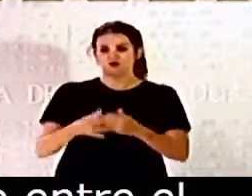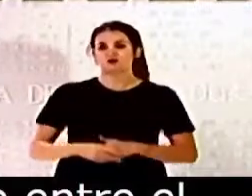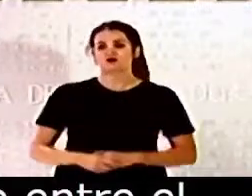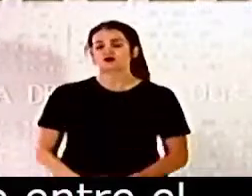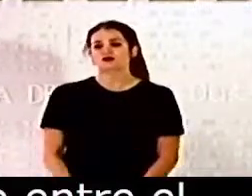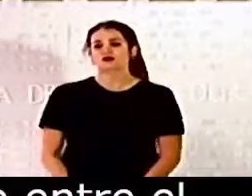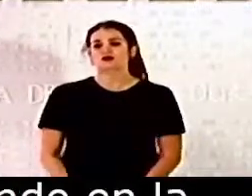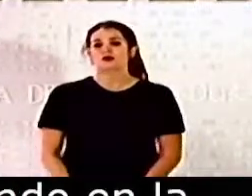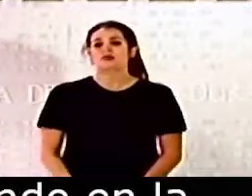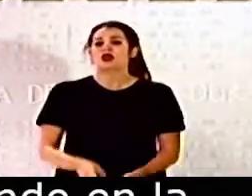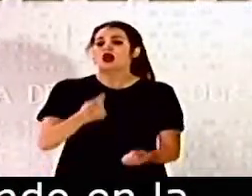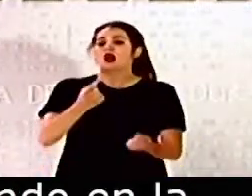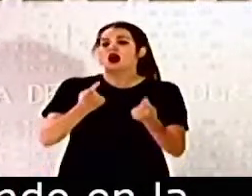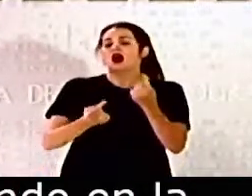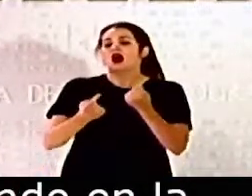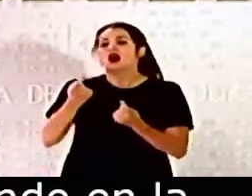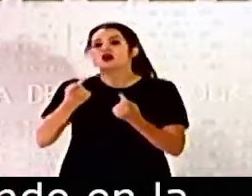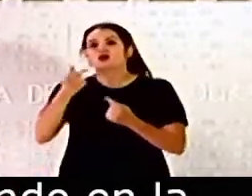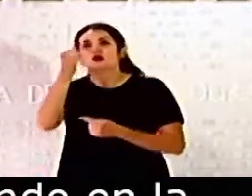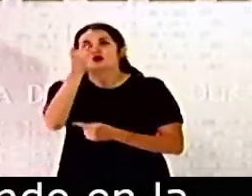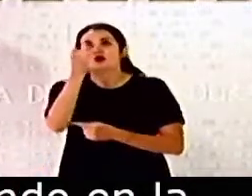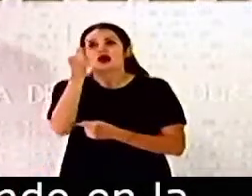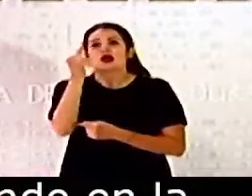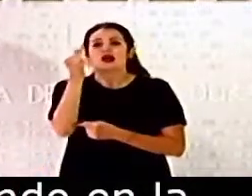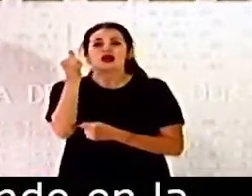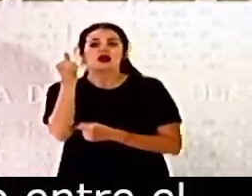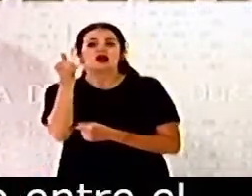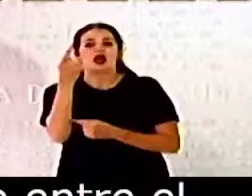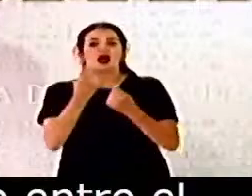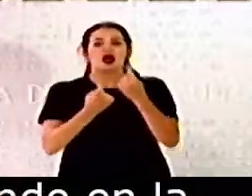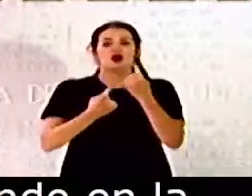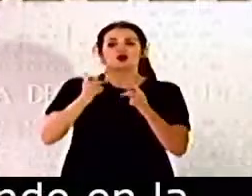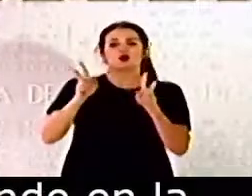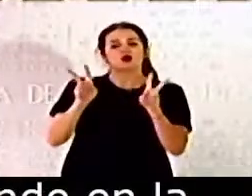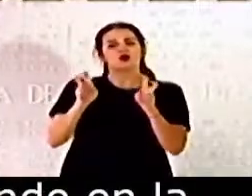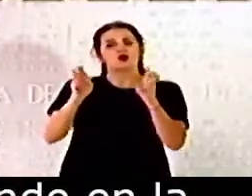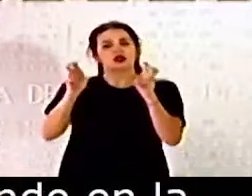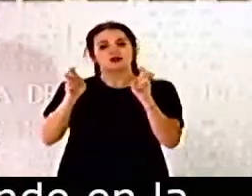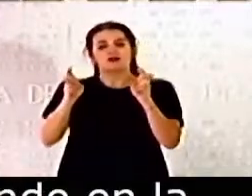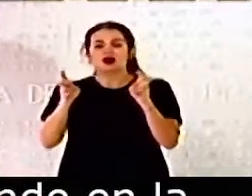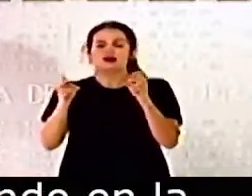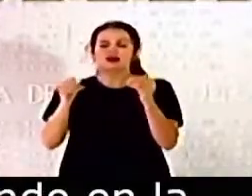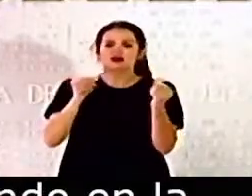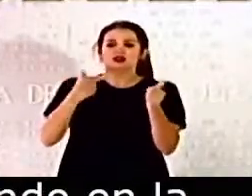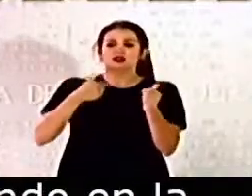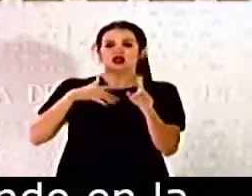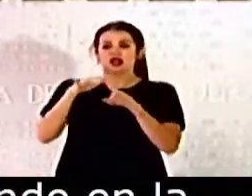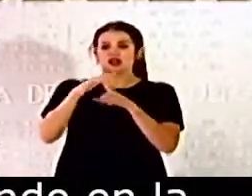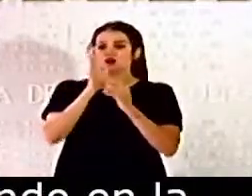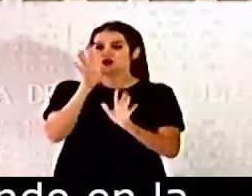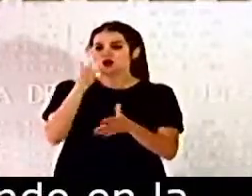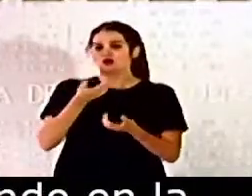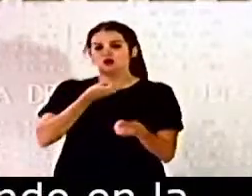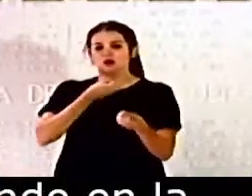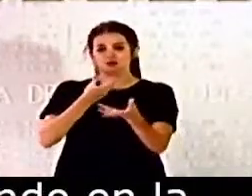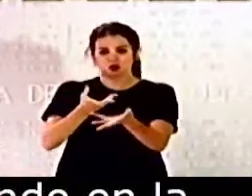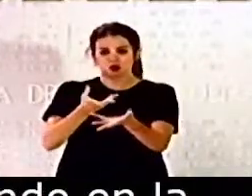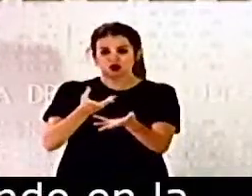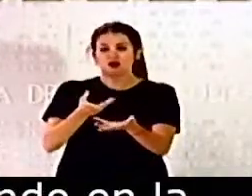Bueno, algunas cuestiones. Voy a informarles de la situación epidemiológica de la comunidad autónoma.